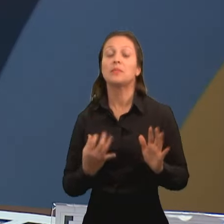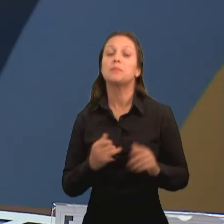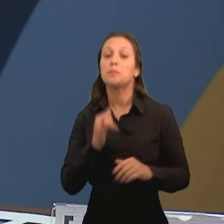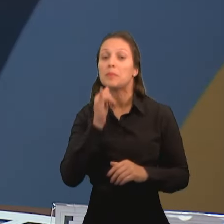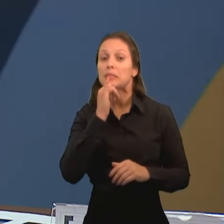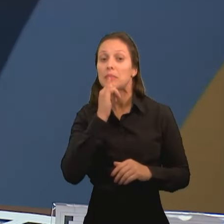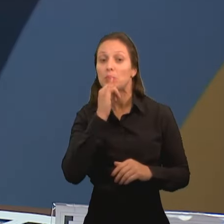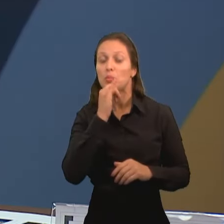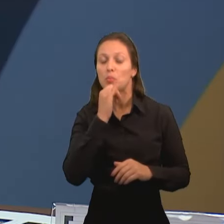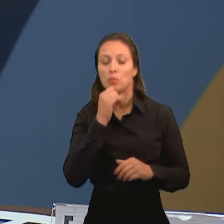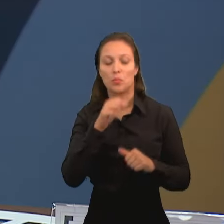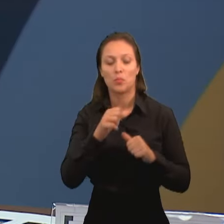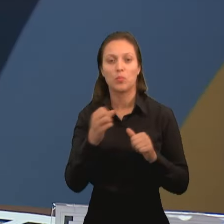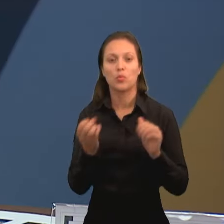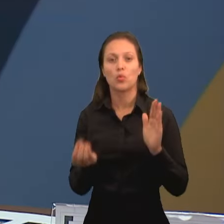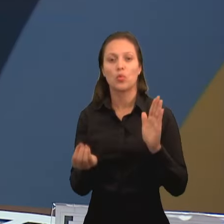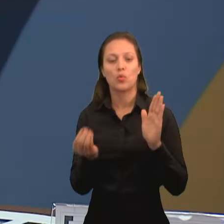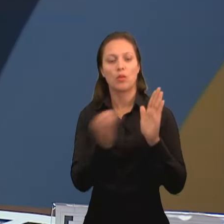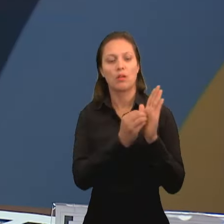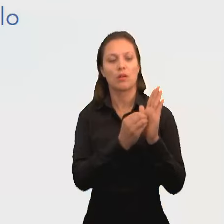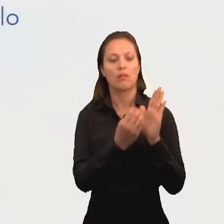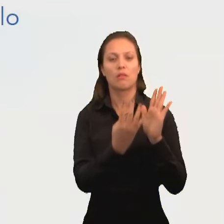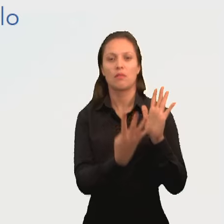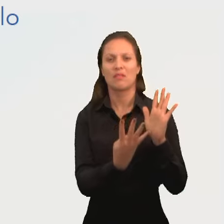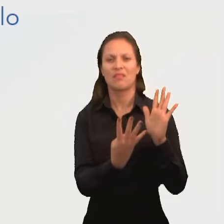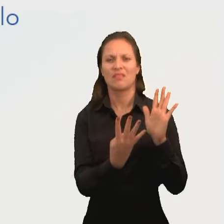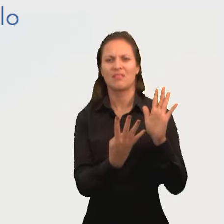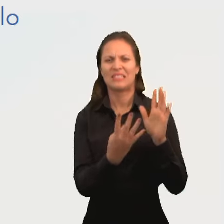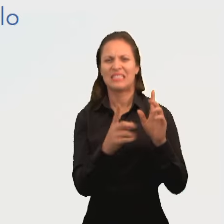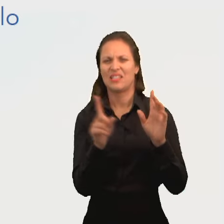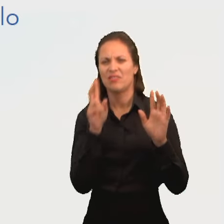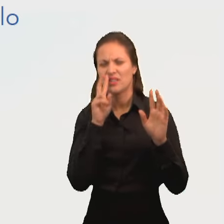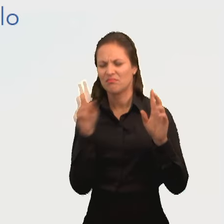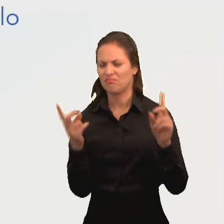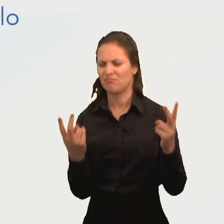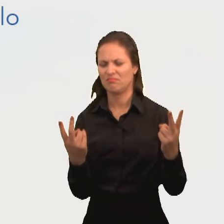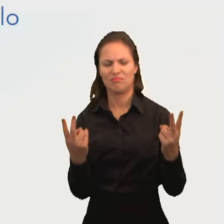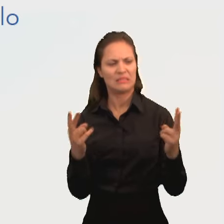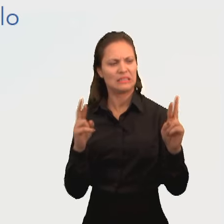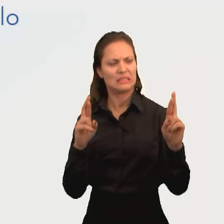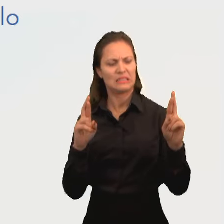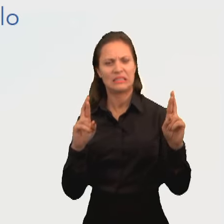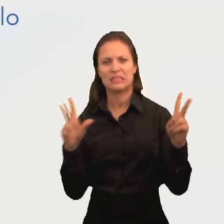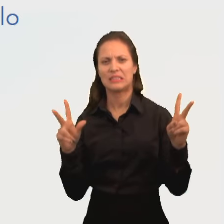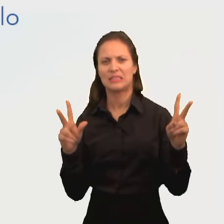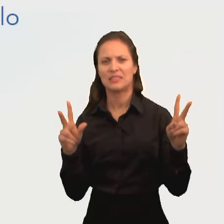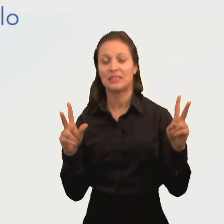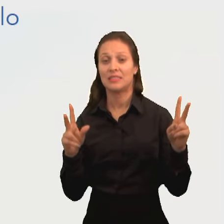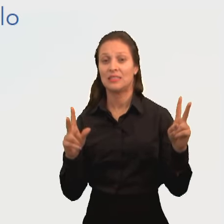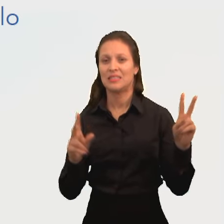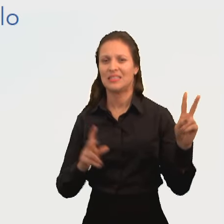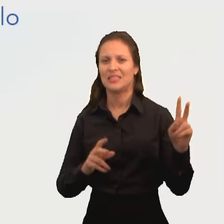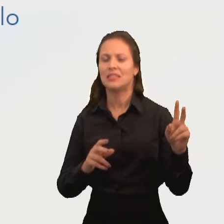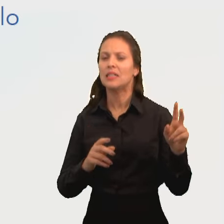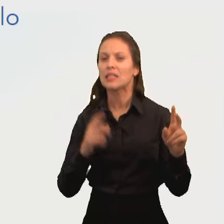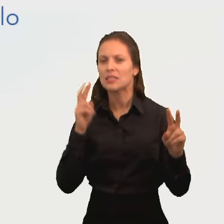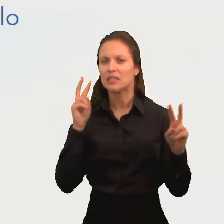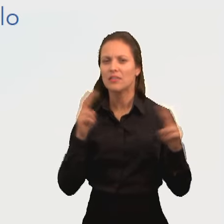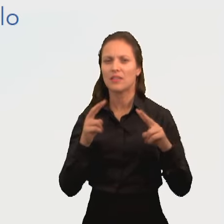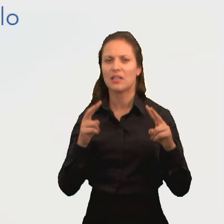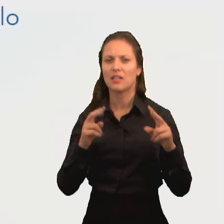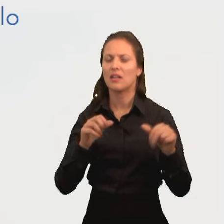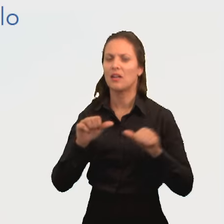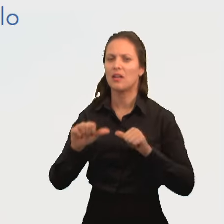Si ofrecíamos otra muestra y el modelo hacía una previsión errada, lo que hacíamos era entrenar el